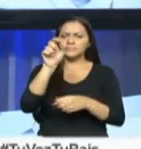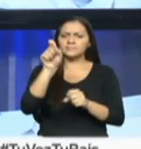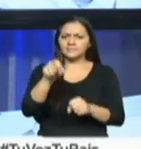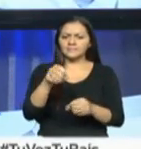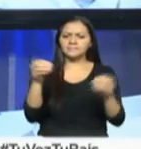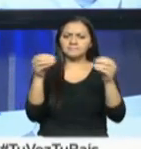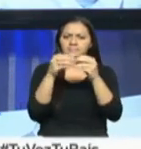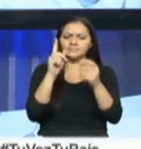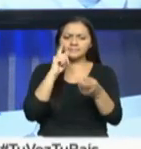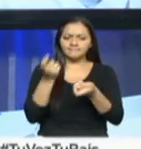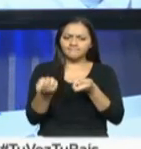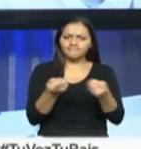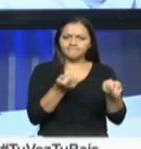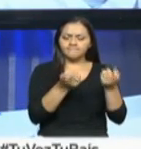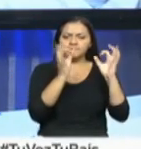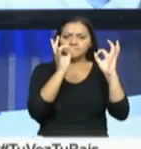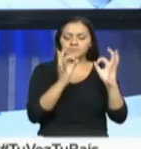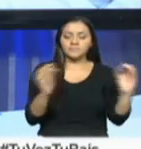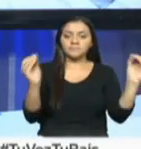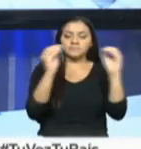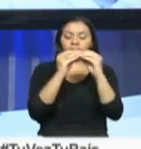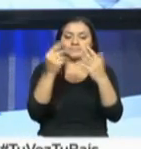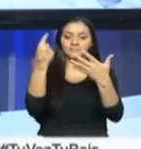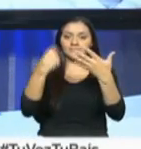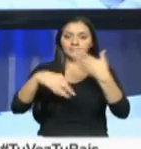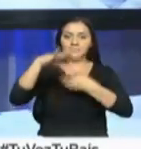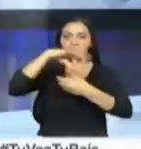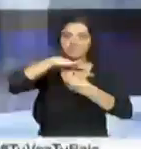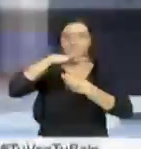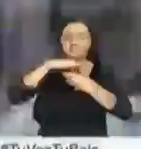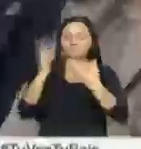un real control y no solo durante el escrutinio de actas.